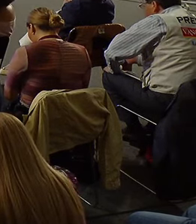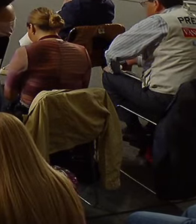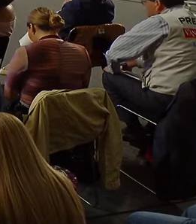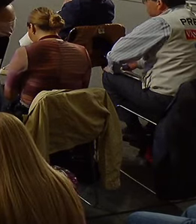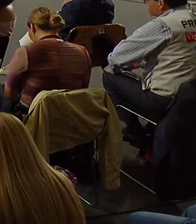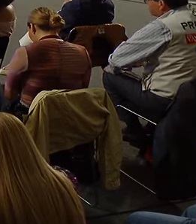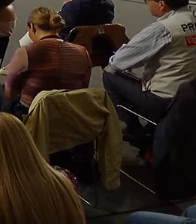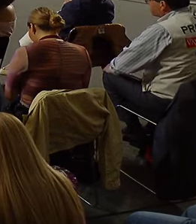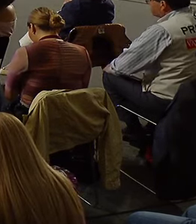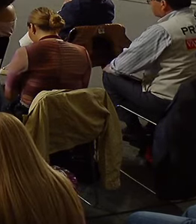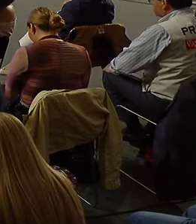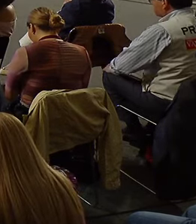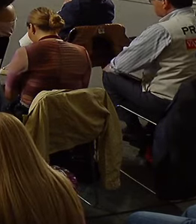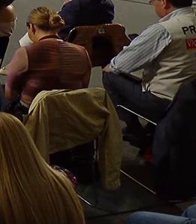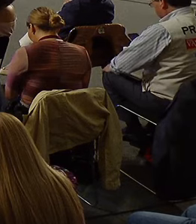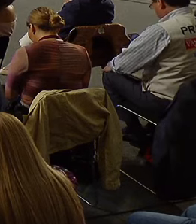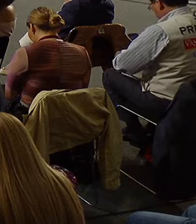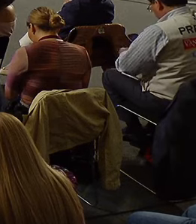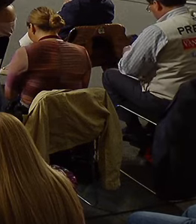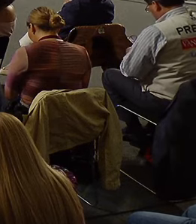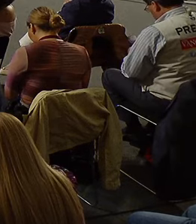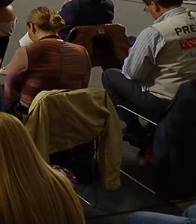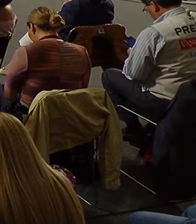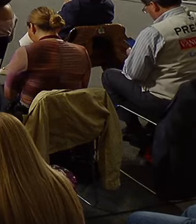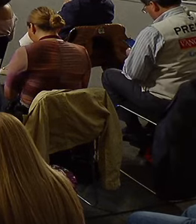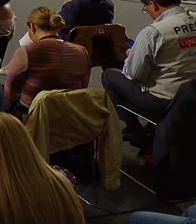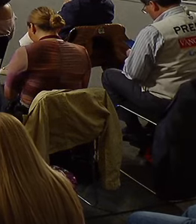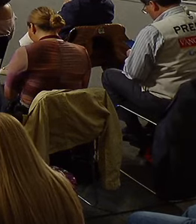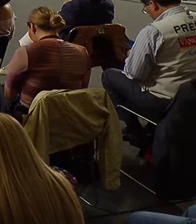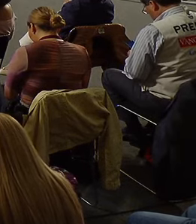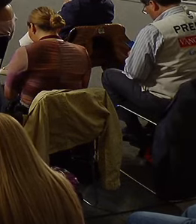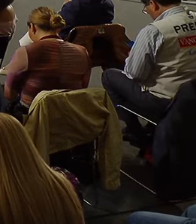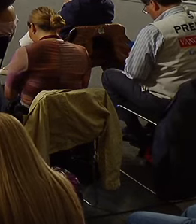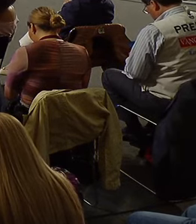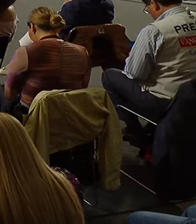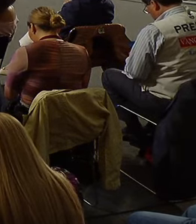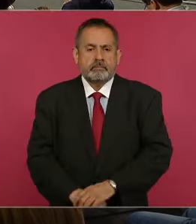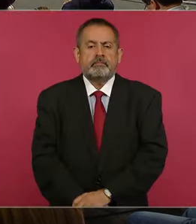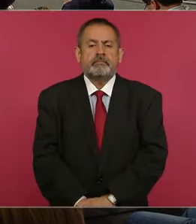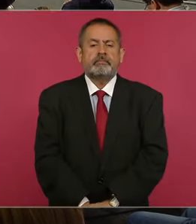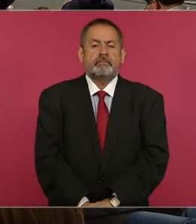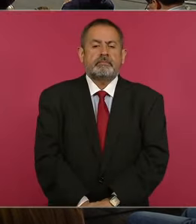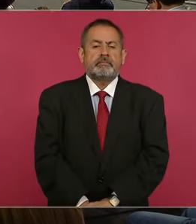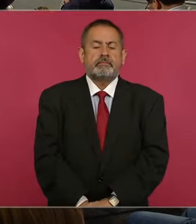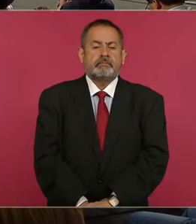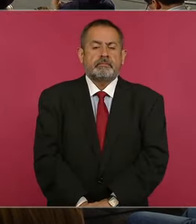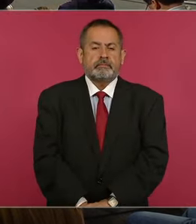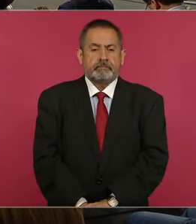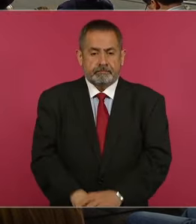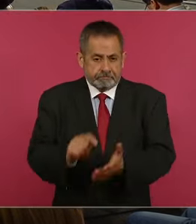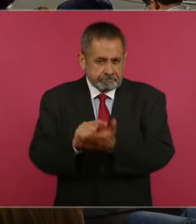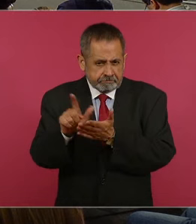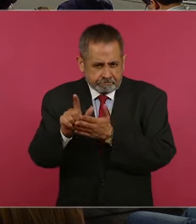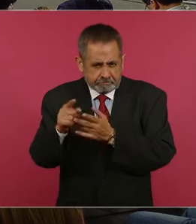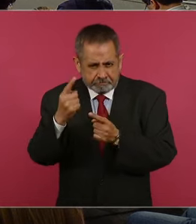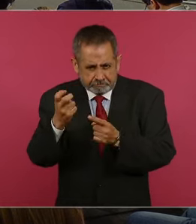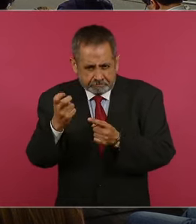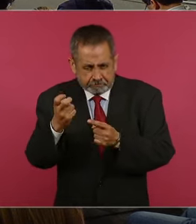Es el de Tapachula, ¿no? Ah, eso era lo que vimos, ¿no? Y este